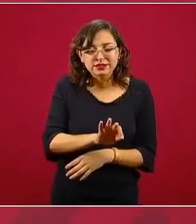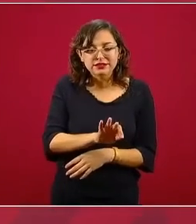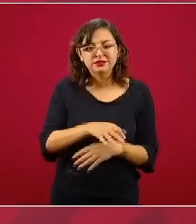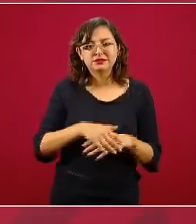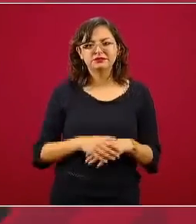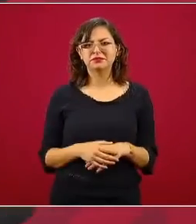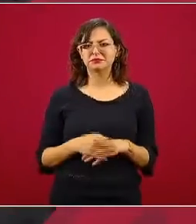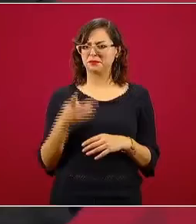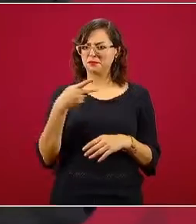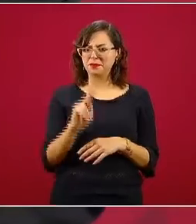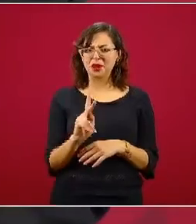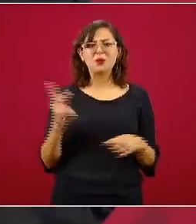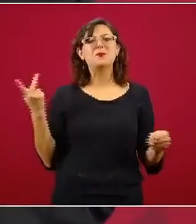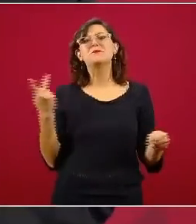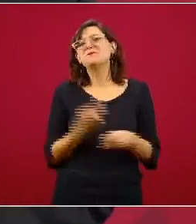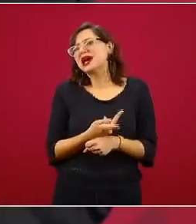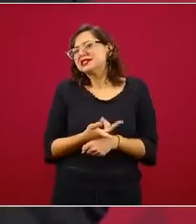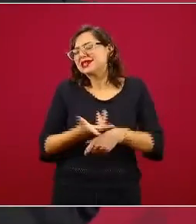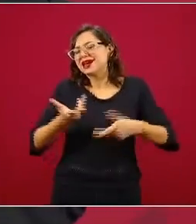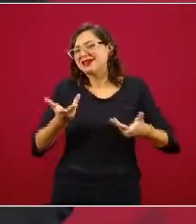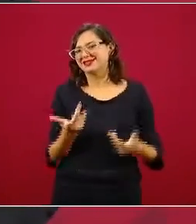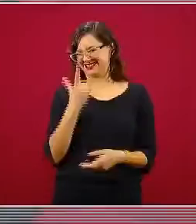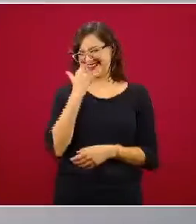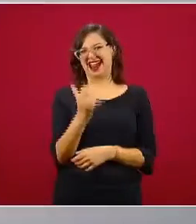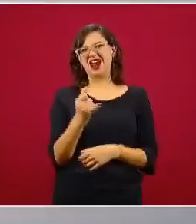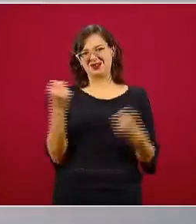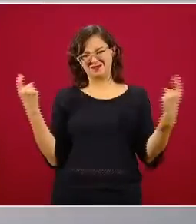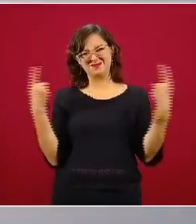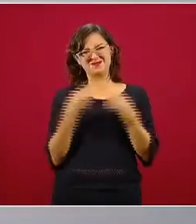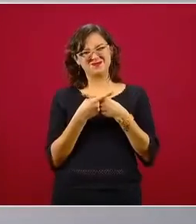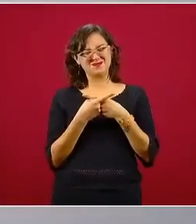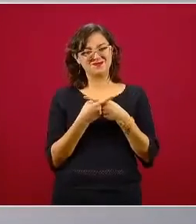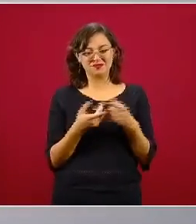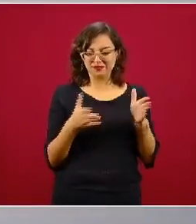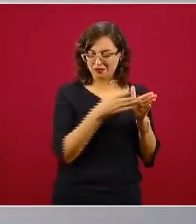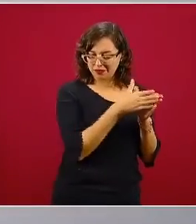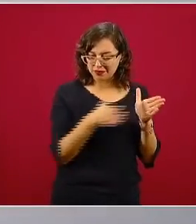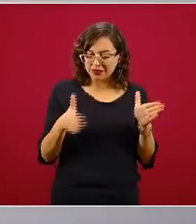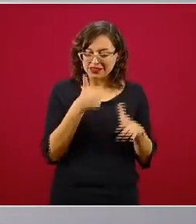Pero ¿qué sucede también? Y esa es la paradoja. En ese sexenio